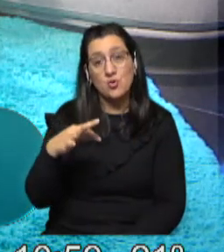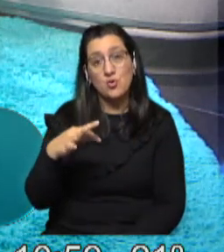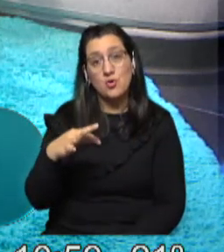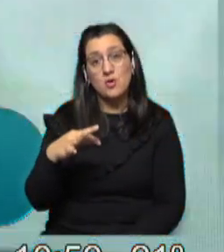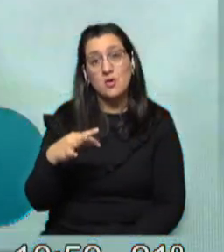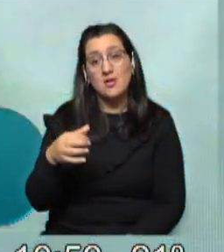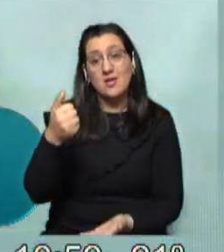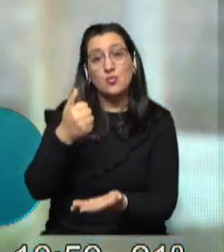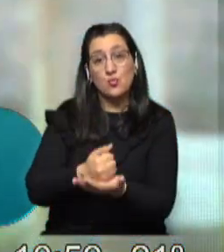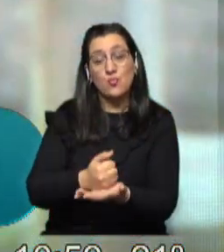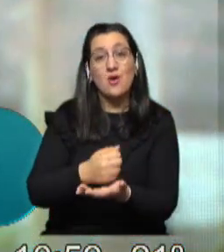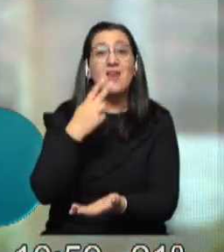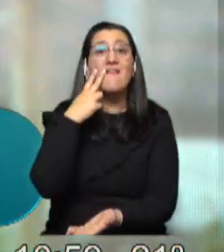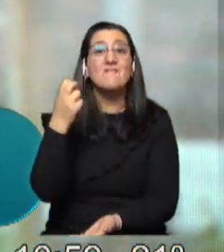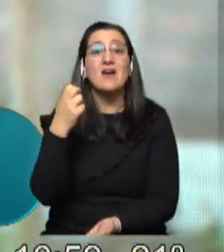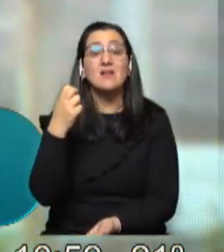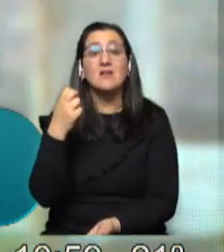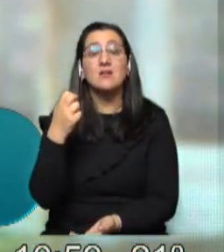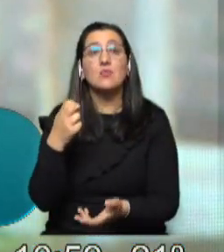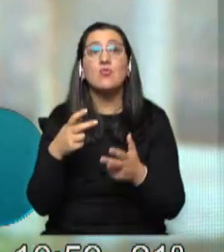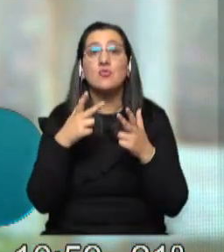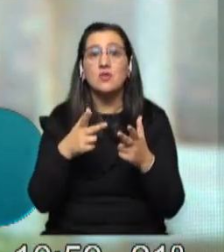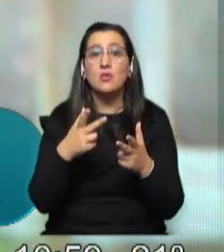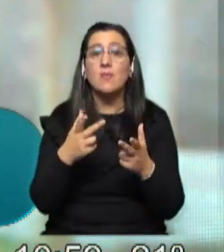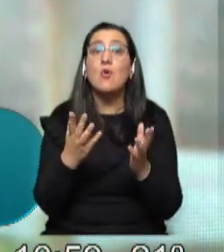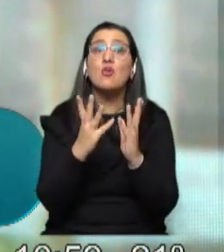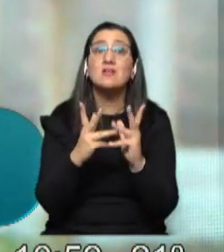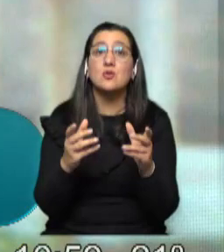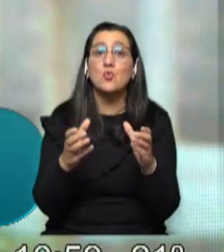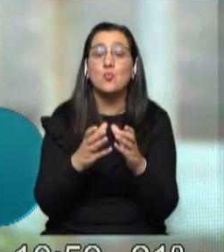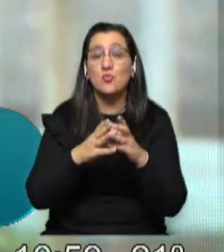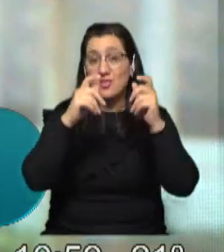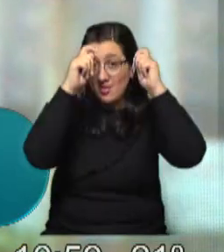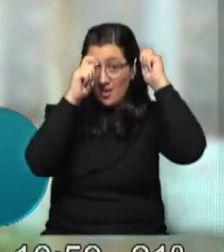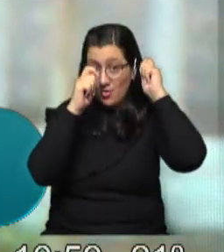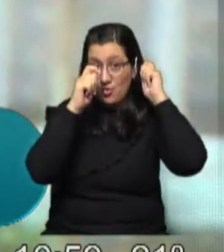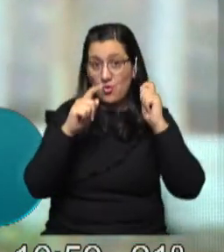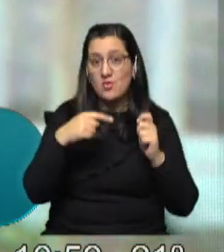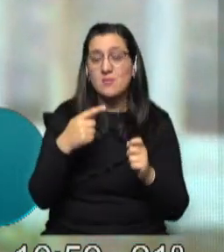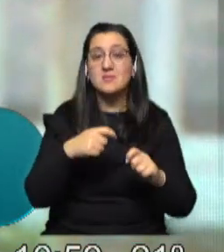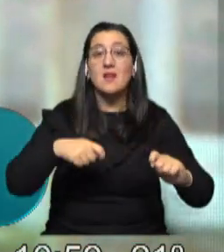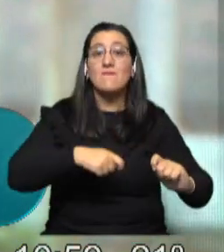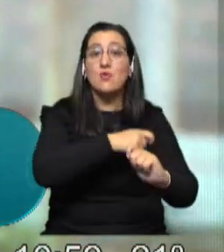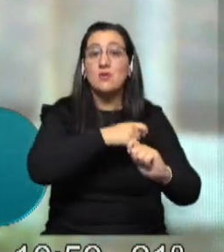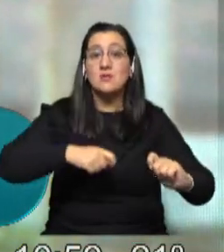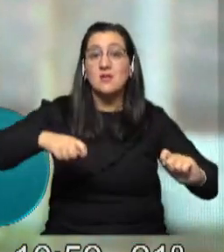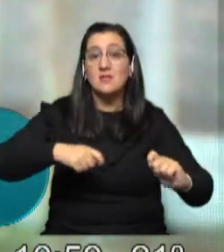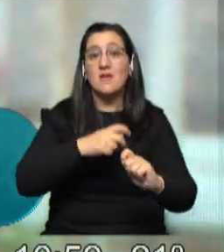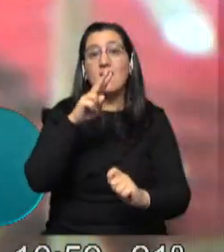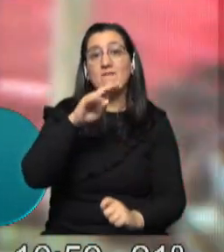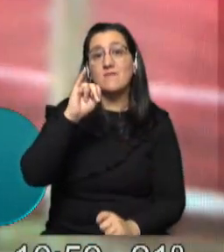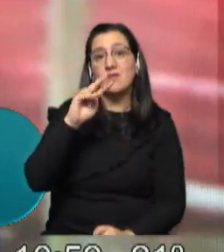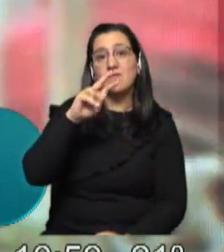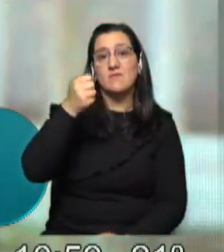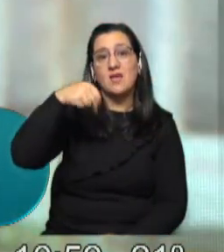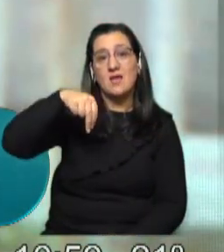en el bar, en el Oxford, cuando se dijo, che, armemos un grupo de tango. Después está la violinista que tocó hoy temprano, Vivian, que